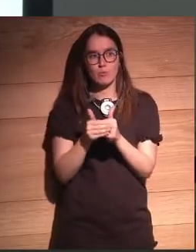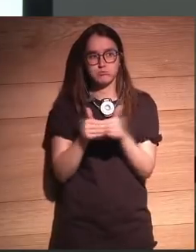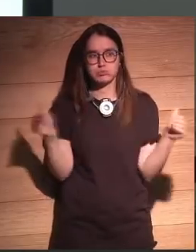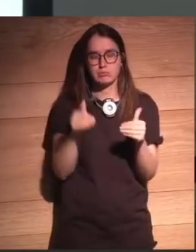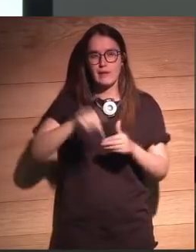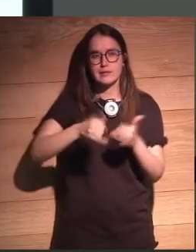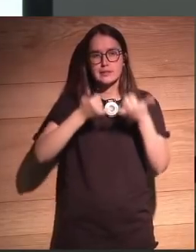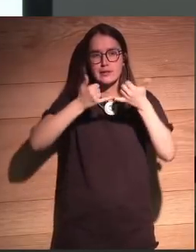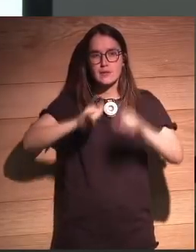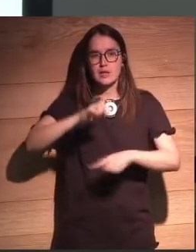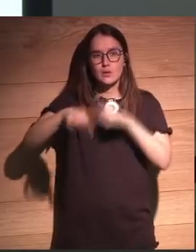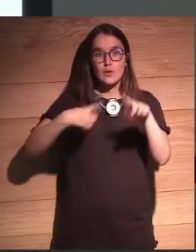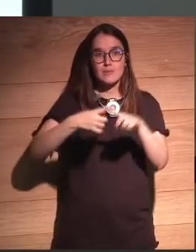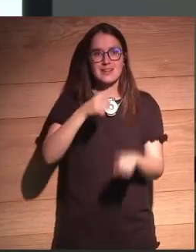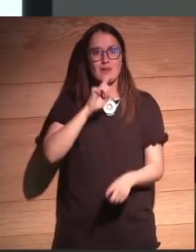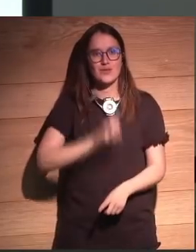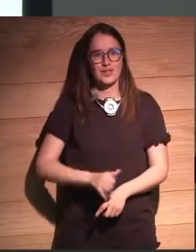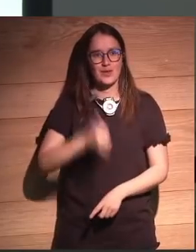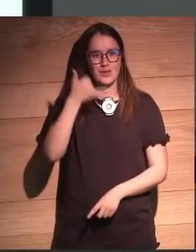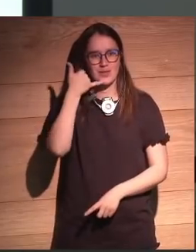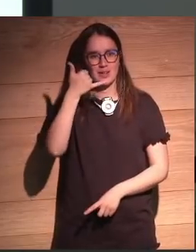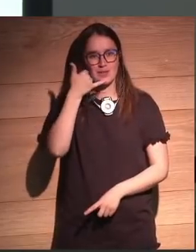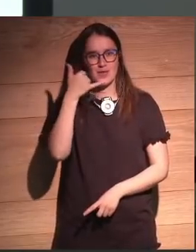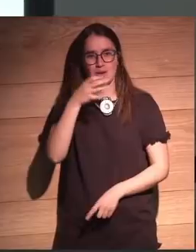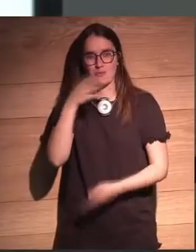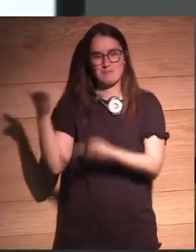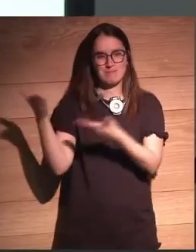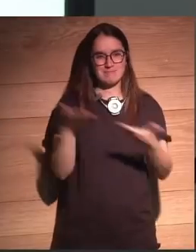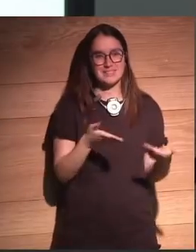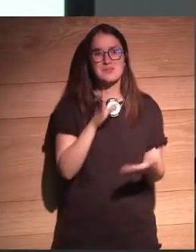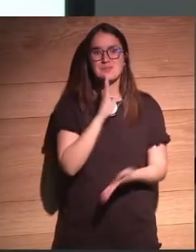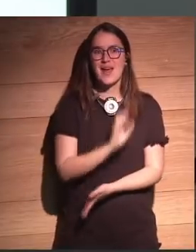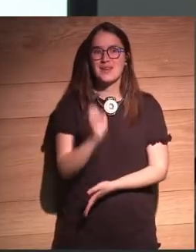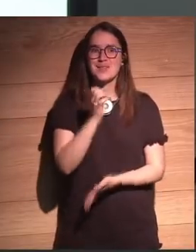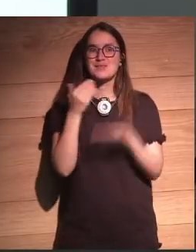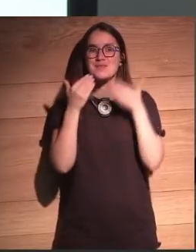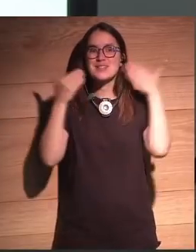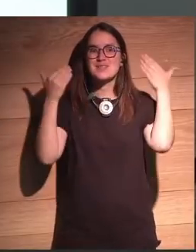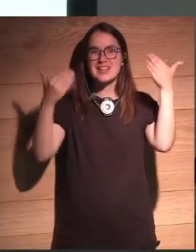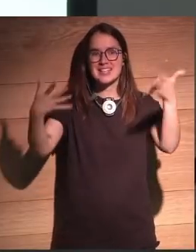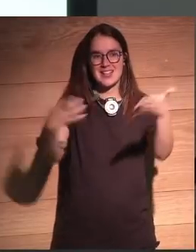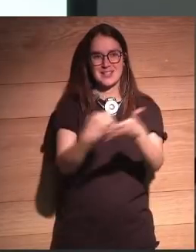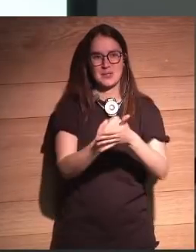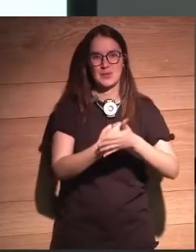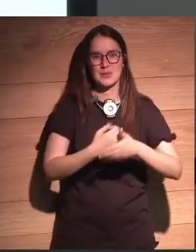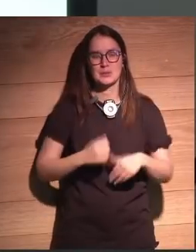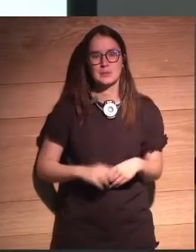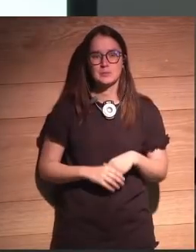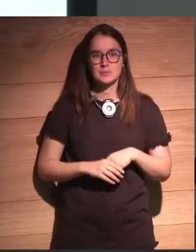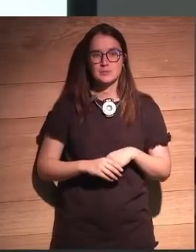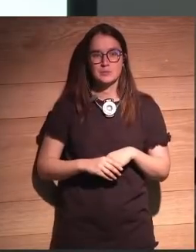este evento y a la Fundación Telefónica por tenerme aquí. Es una maravilla, así que muchísimas gracias a todos.